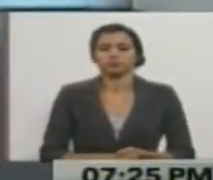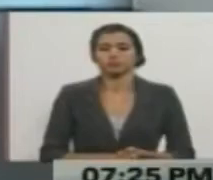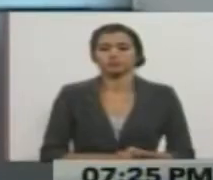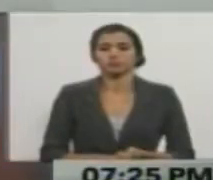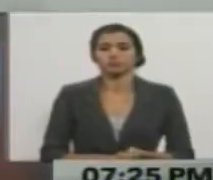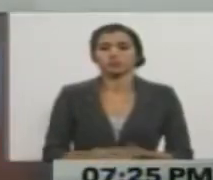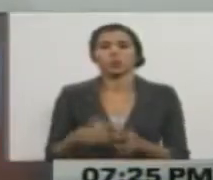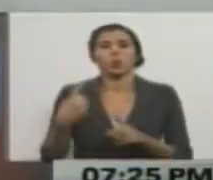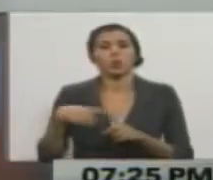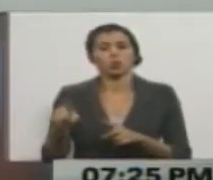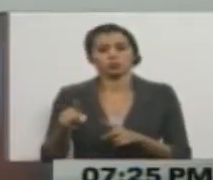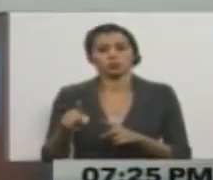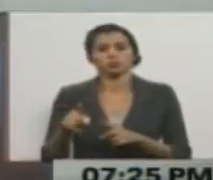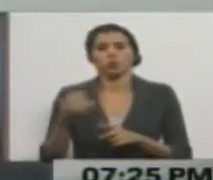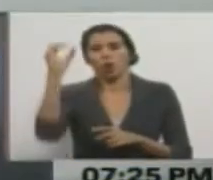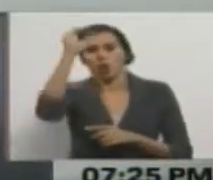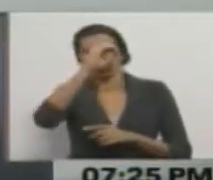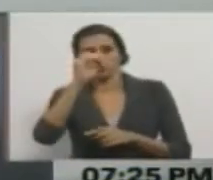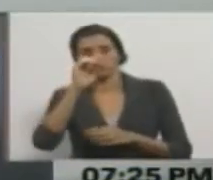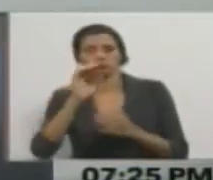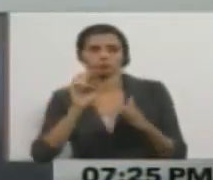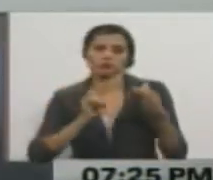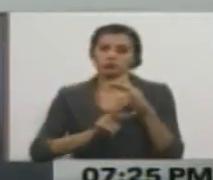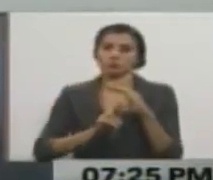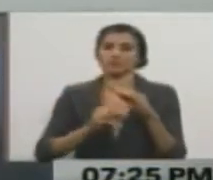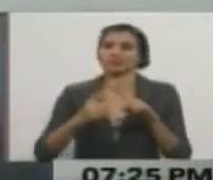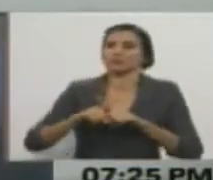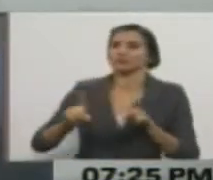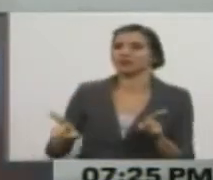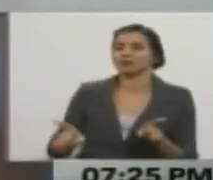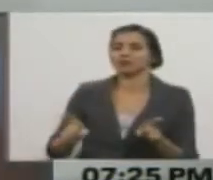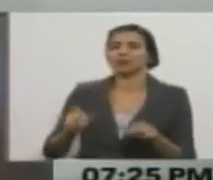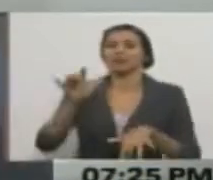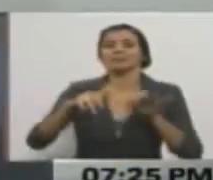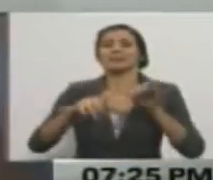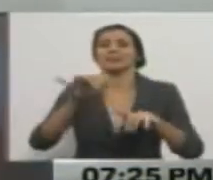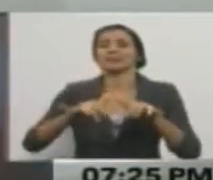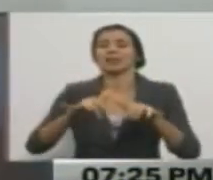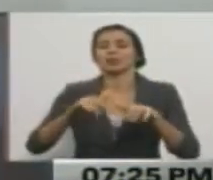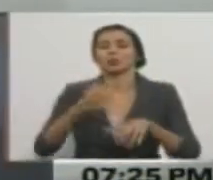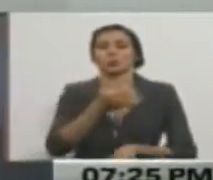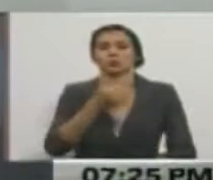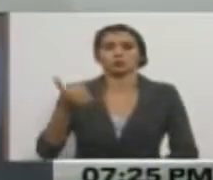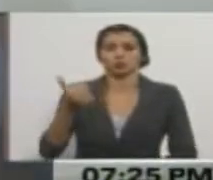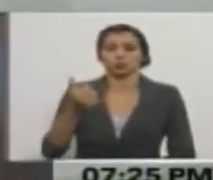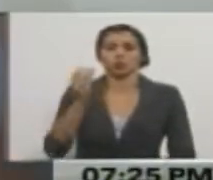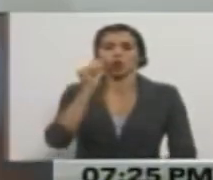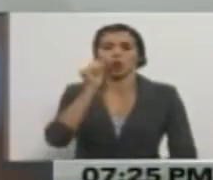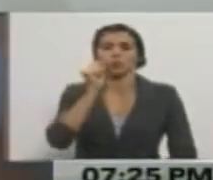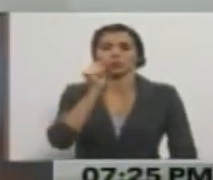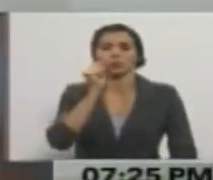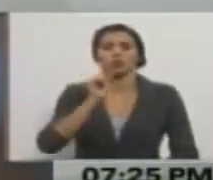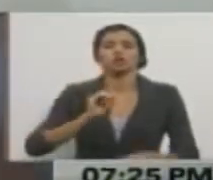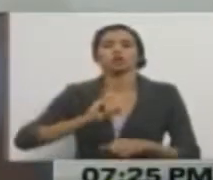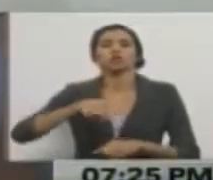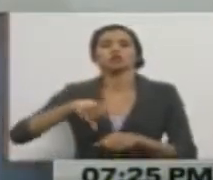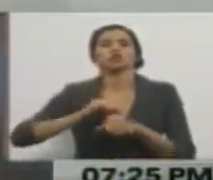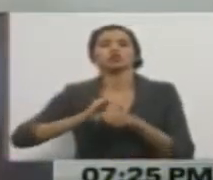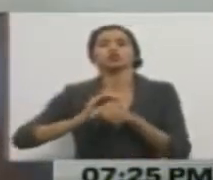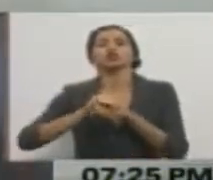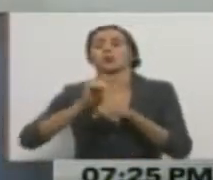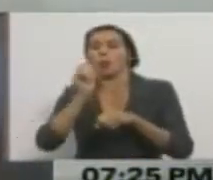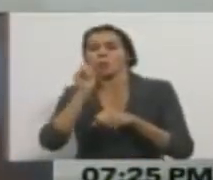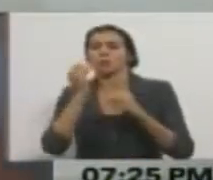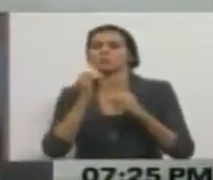2017. Otra visión completamente contrapuesta, el secretario de la MUD, estamos hablando de Chuo Torrealba,